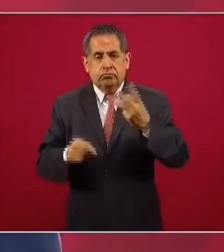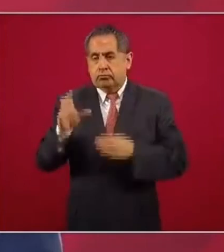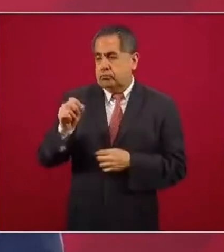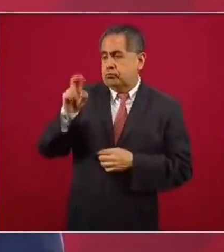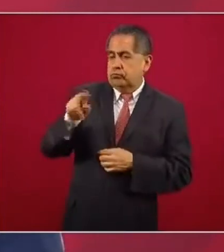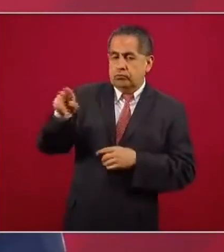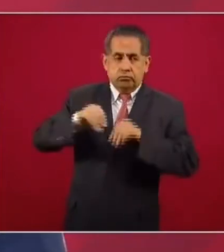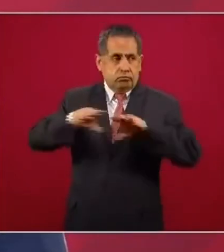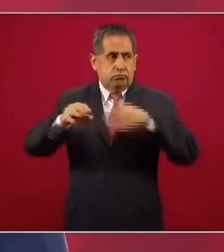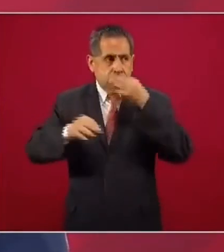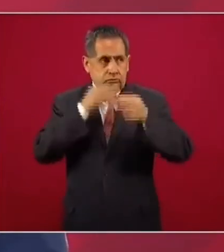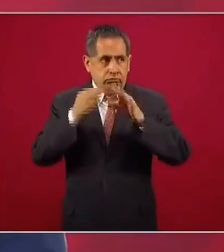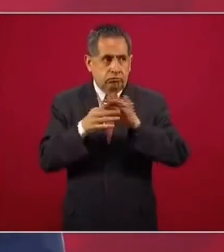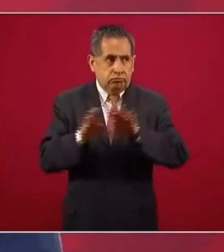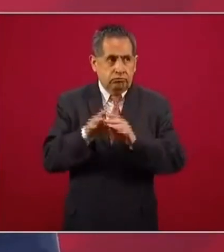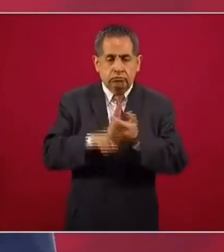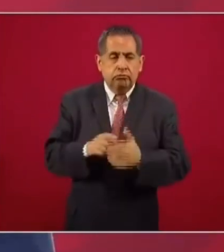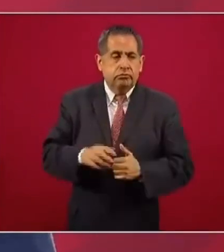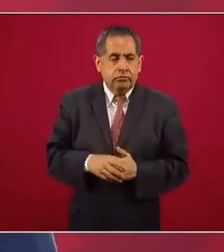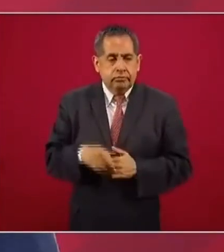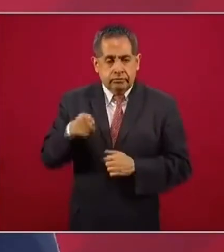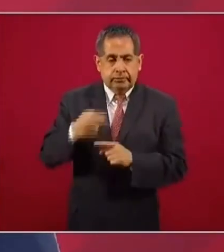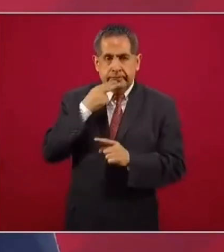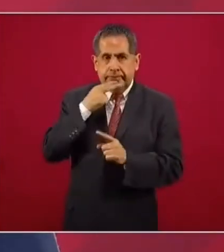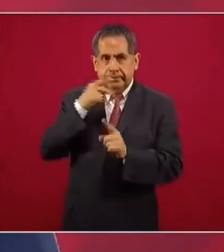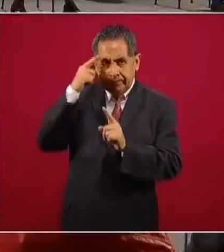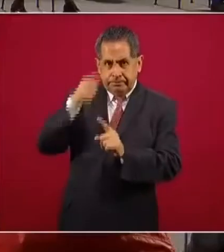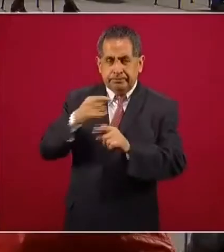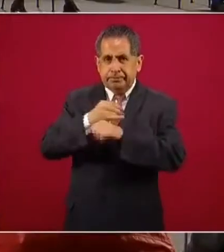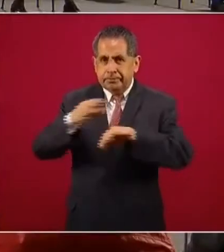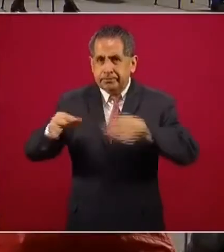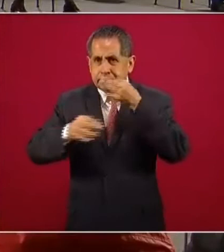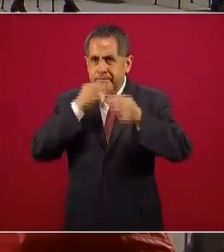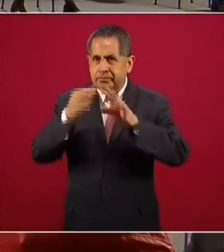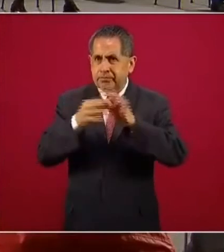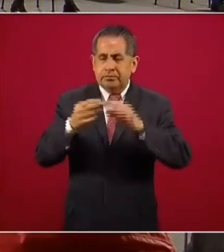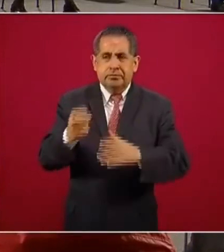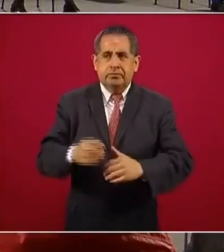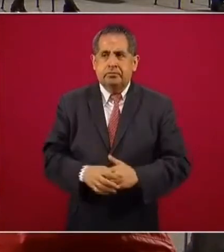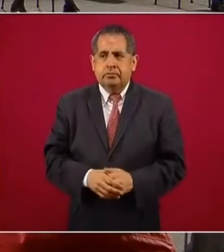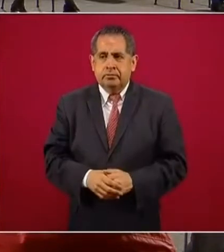Naciones Unidas y en las mejores y buenas prácticas de divulgación de licitación.